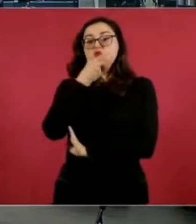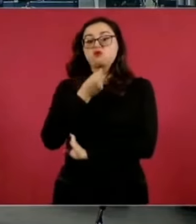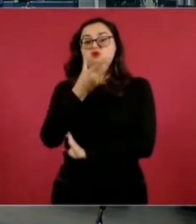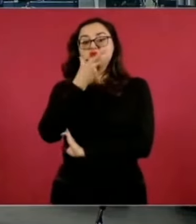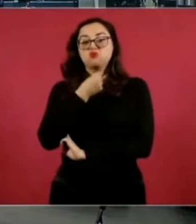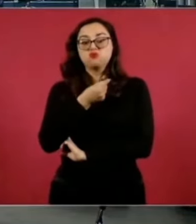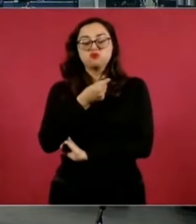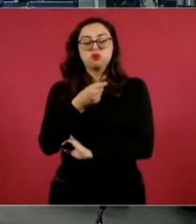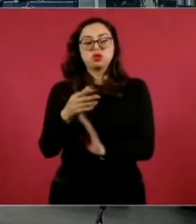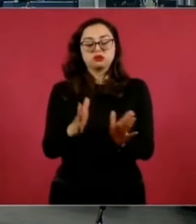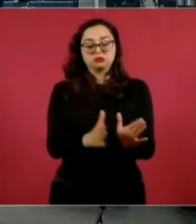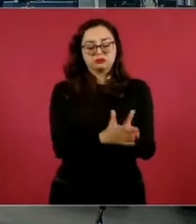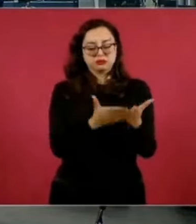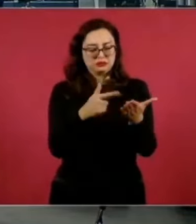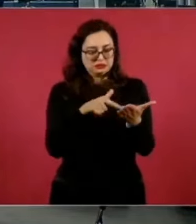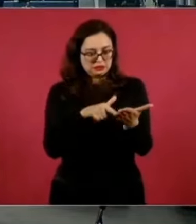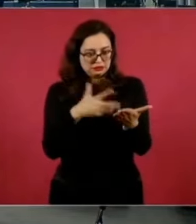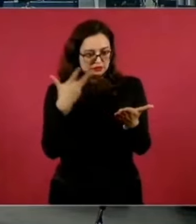que llega